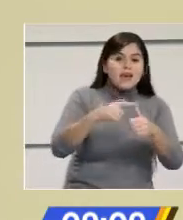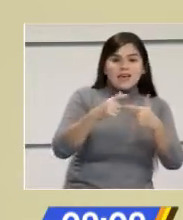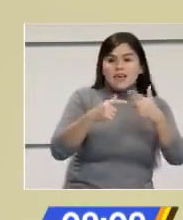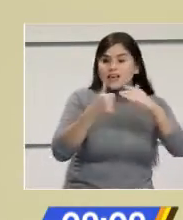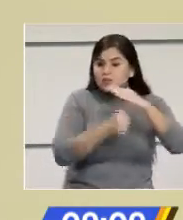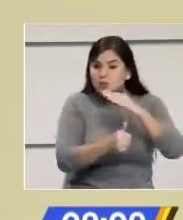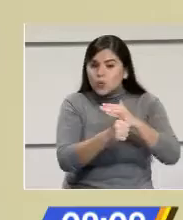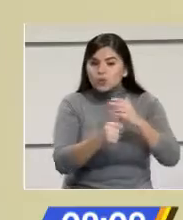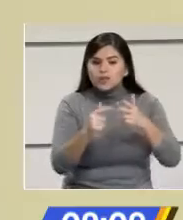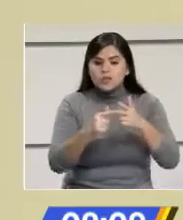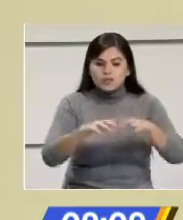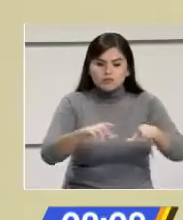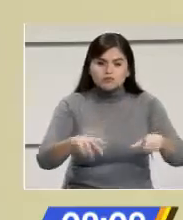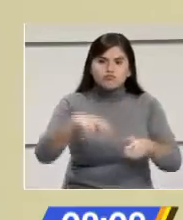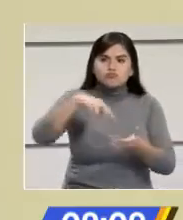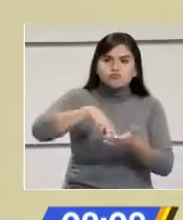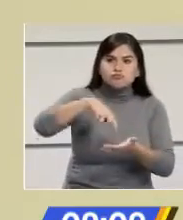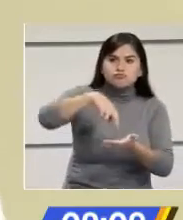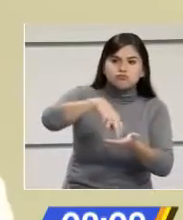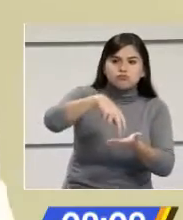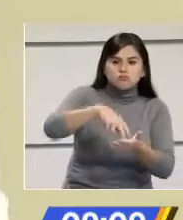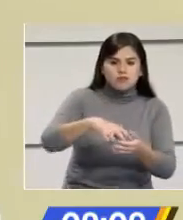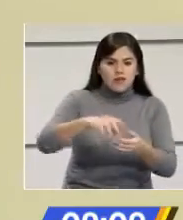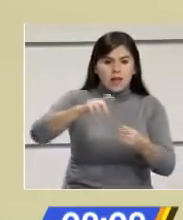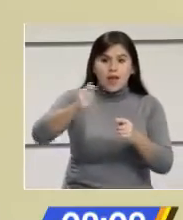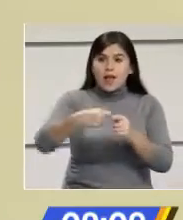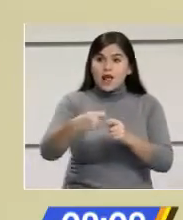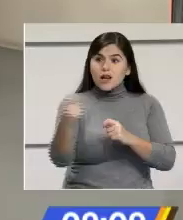jackset, rayuela, bolinchas,